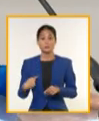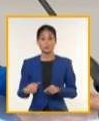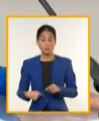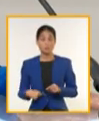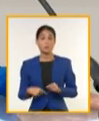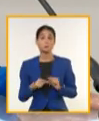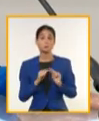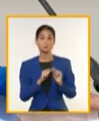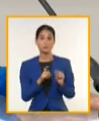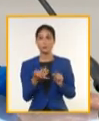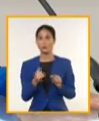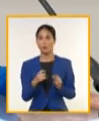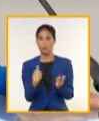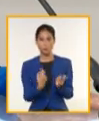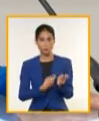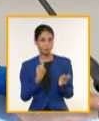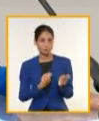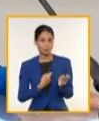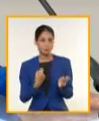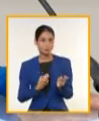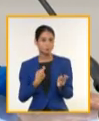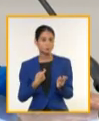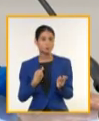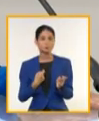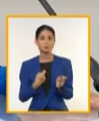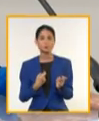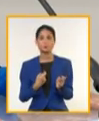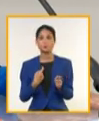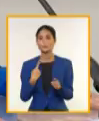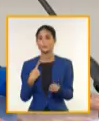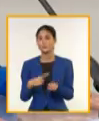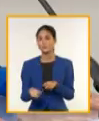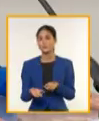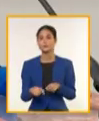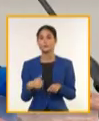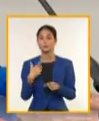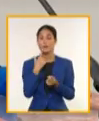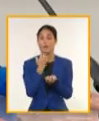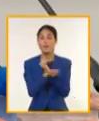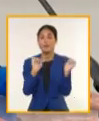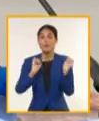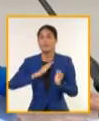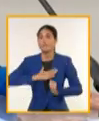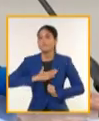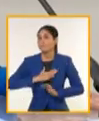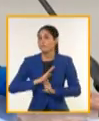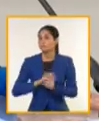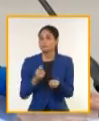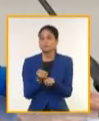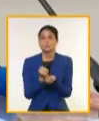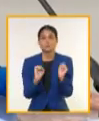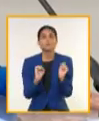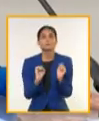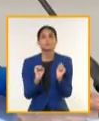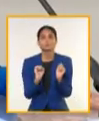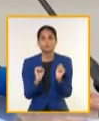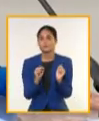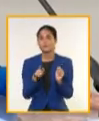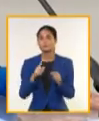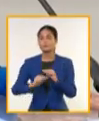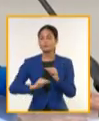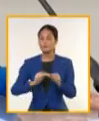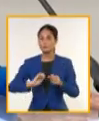China, otra para conquistar realmente nuestra independencia, nuestra soberanía y que sea eliminado el